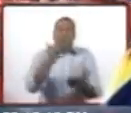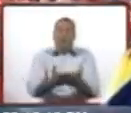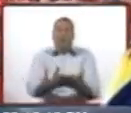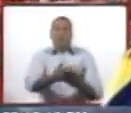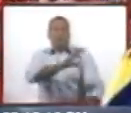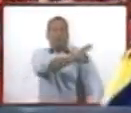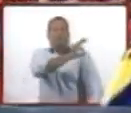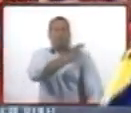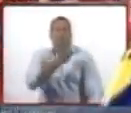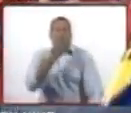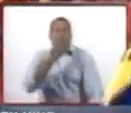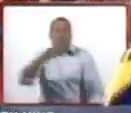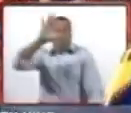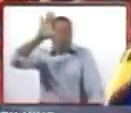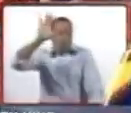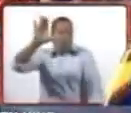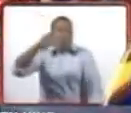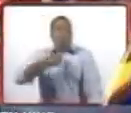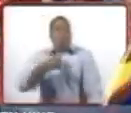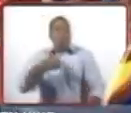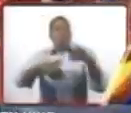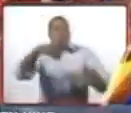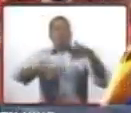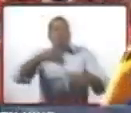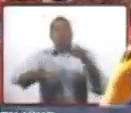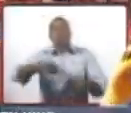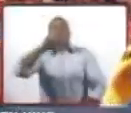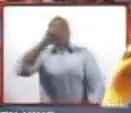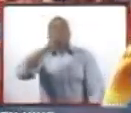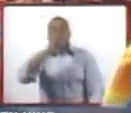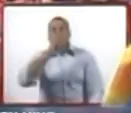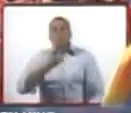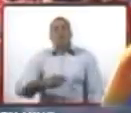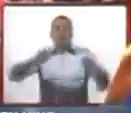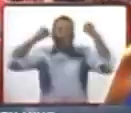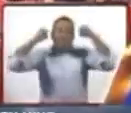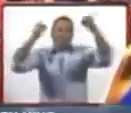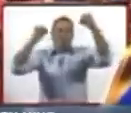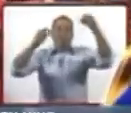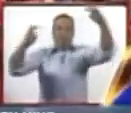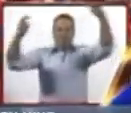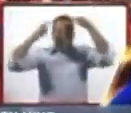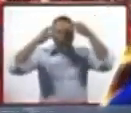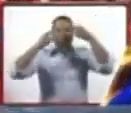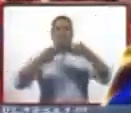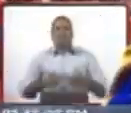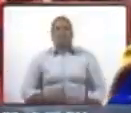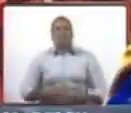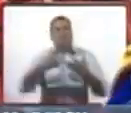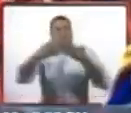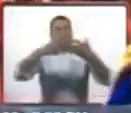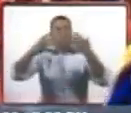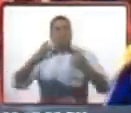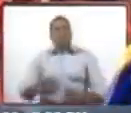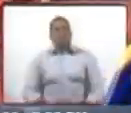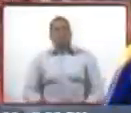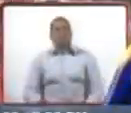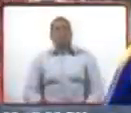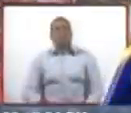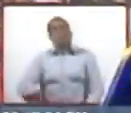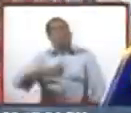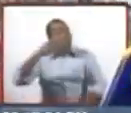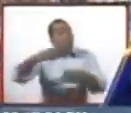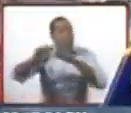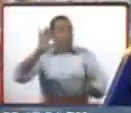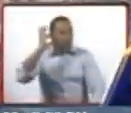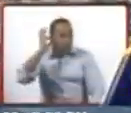te lo juro, mi comandante, que mi voto es por Maduro. ¡Viva Chávez! Vamos a conversar con otra de las mujeres que se encuentra